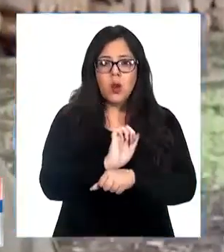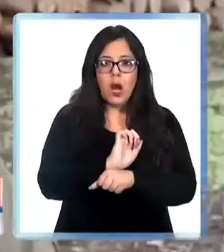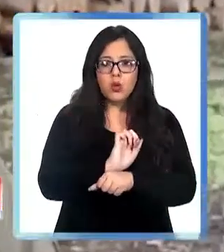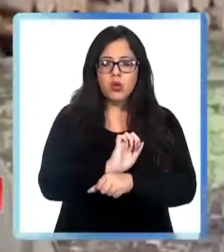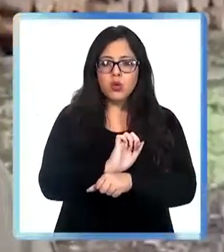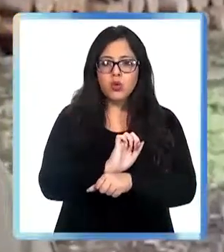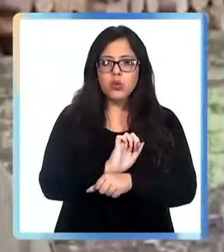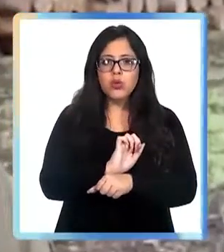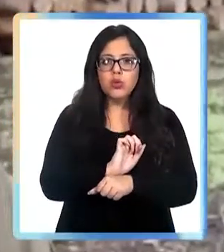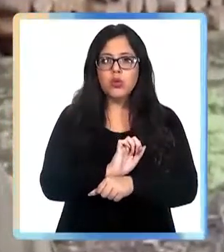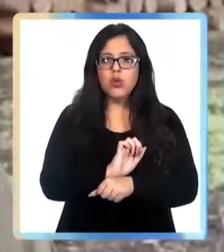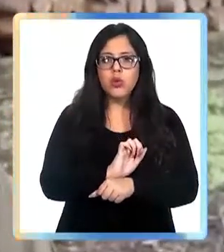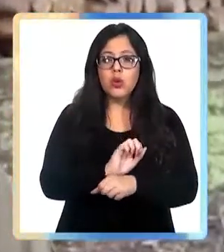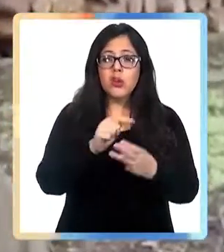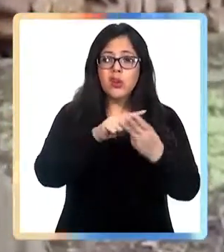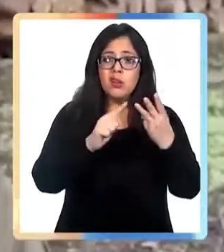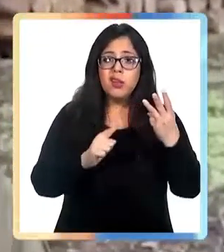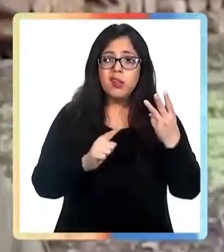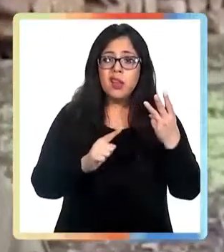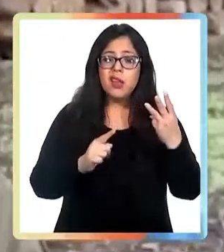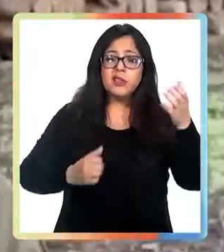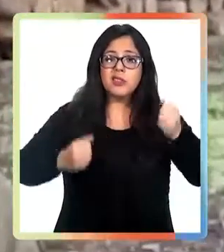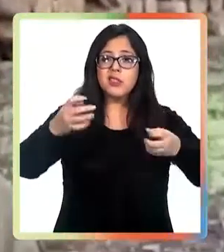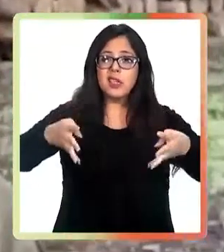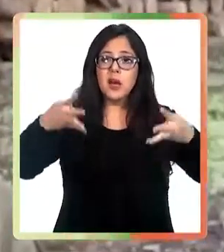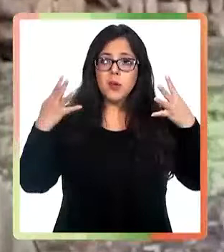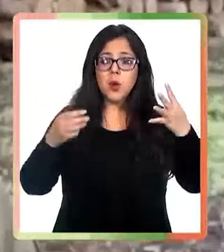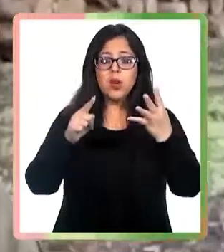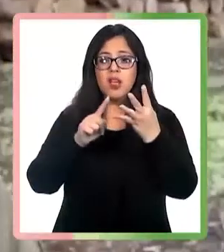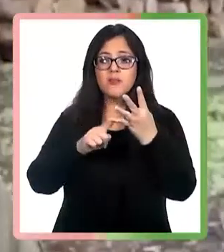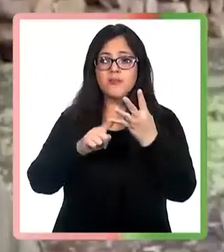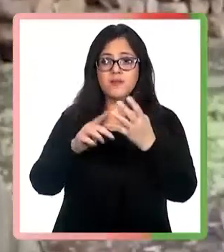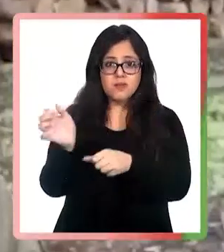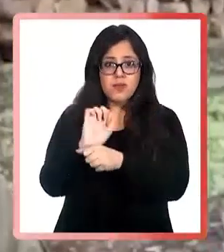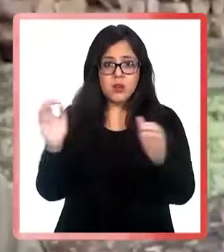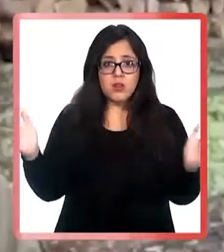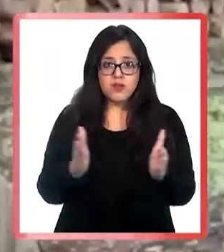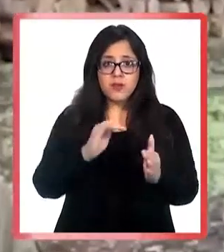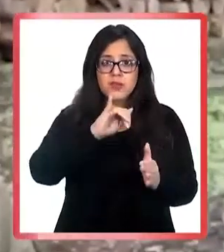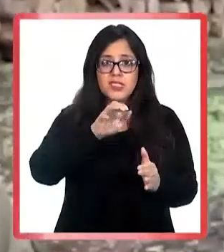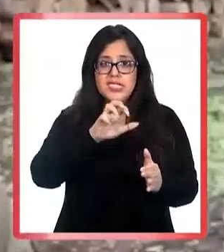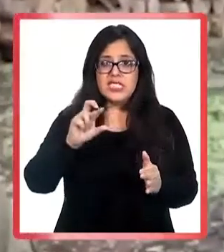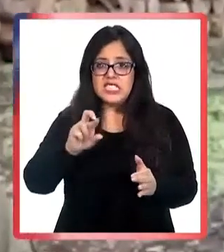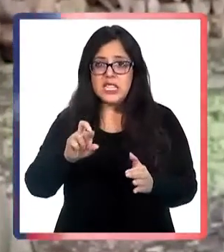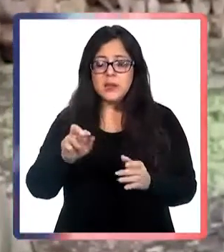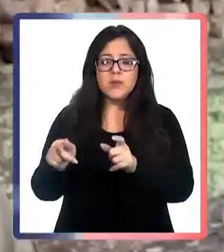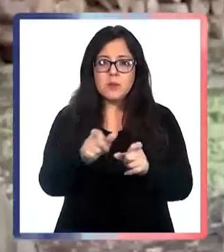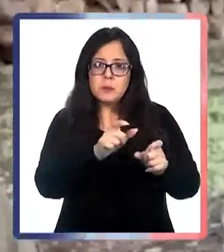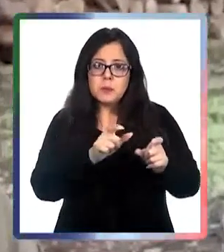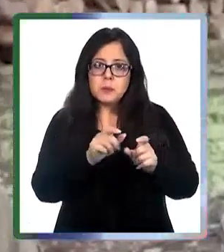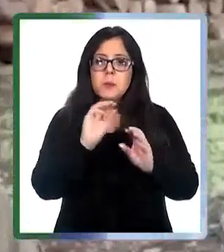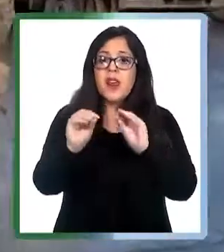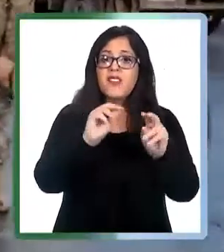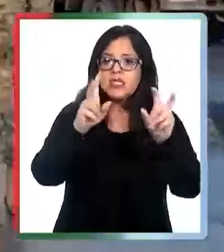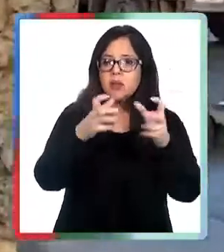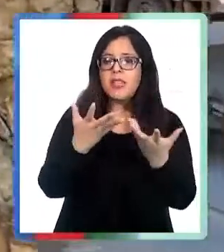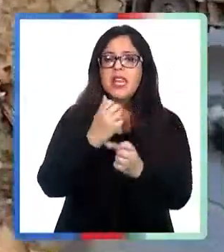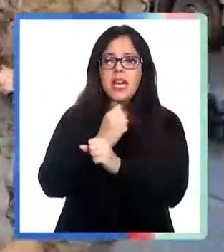vehículos, entre ellos tres camiones y un jeep que utilizaban de vigilancia para así advertir la presencia